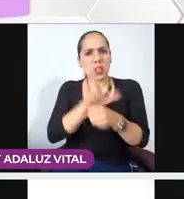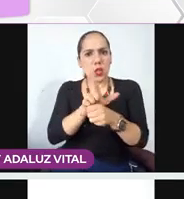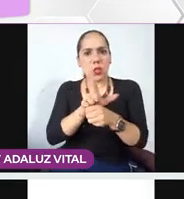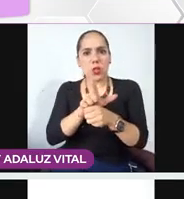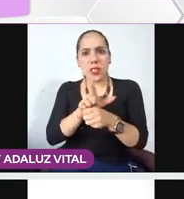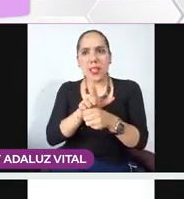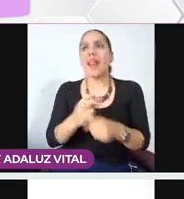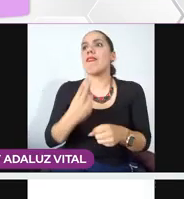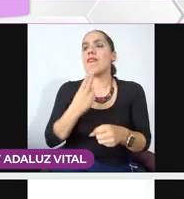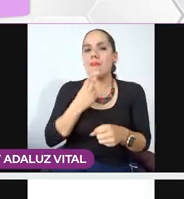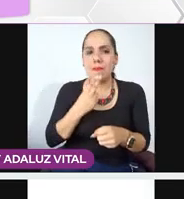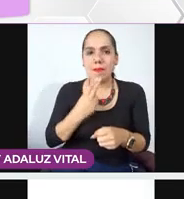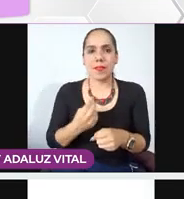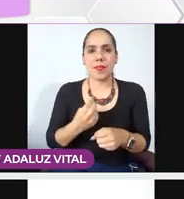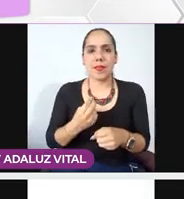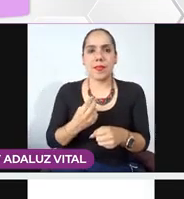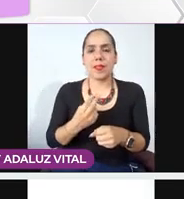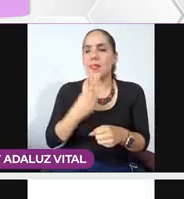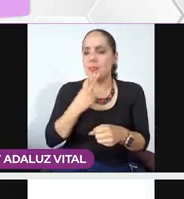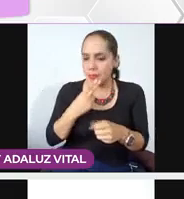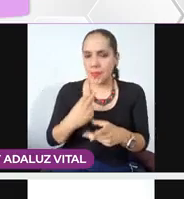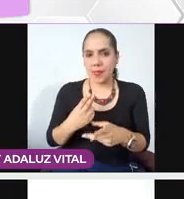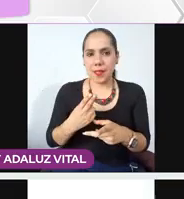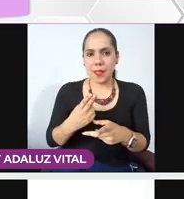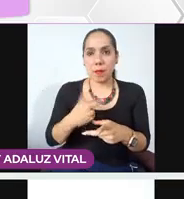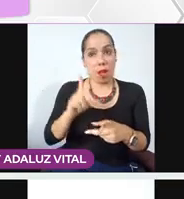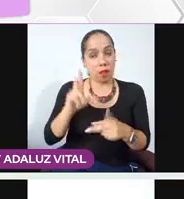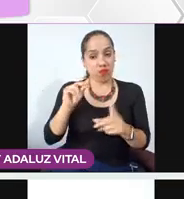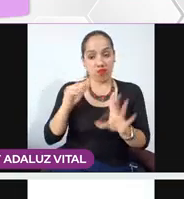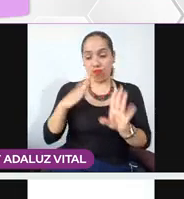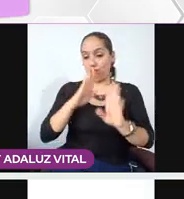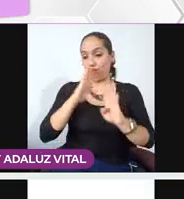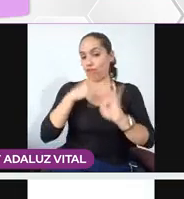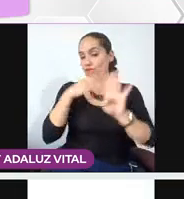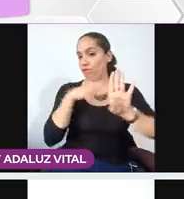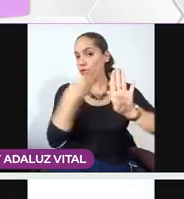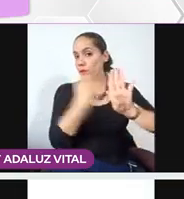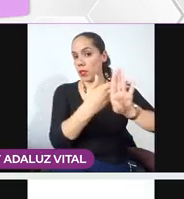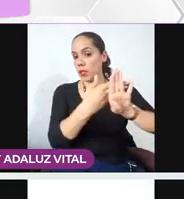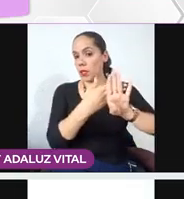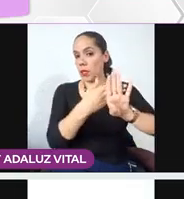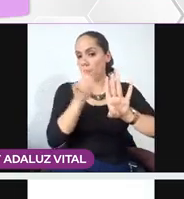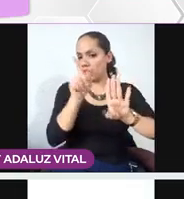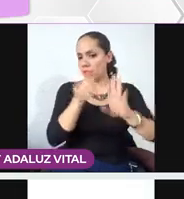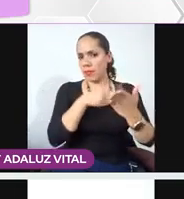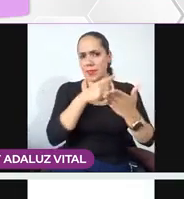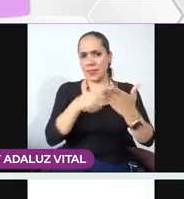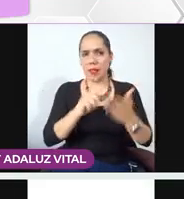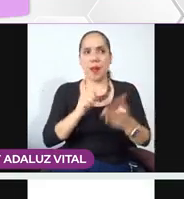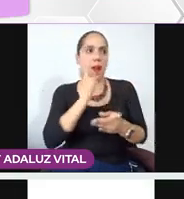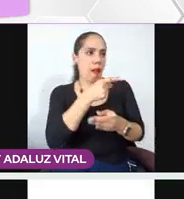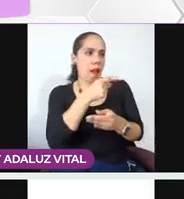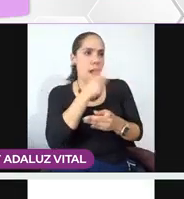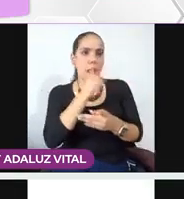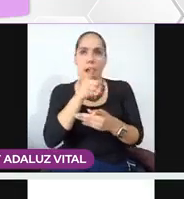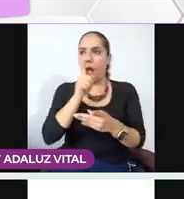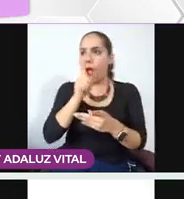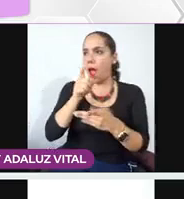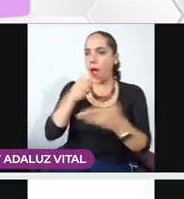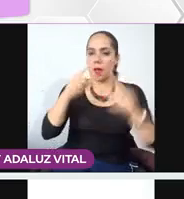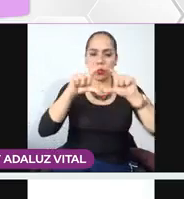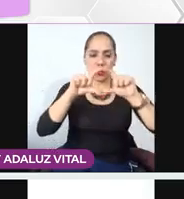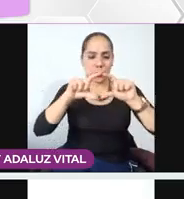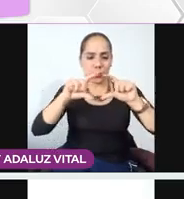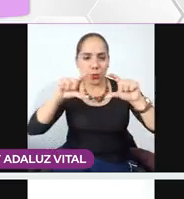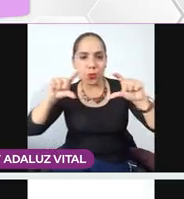donde podamos dejarnos de señalar o de etiquetar y buscar como el perfeccionalismo, ¿no? Porque decimos de una